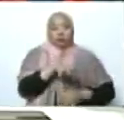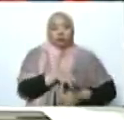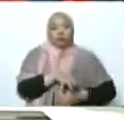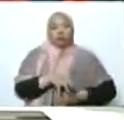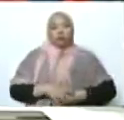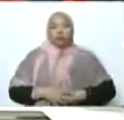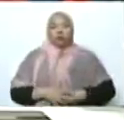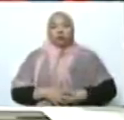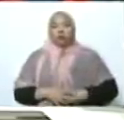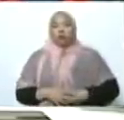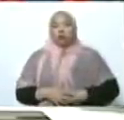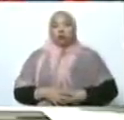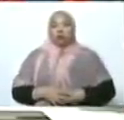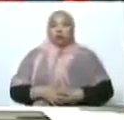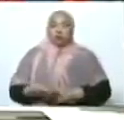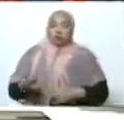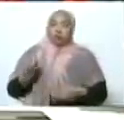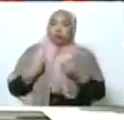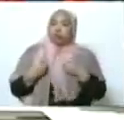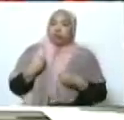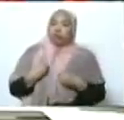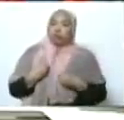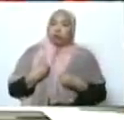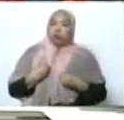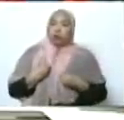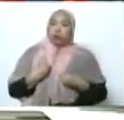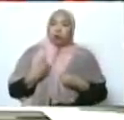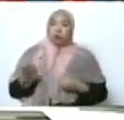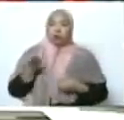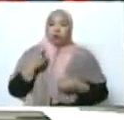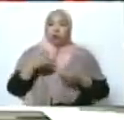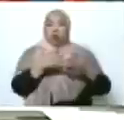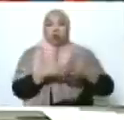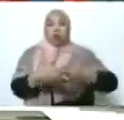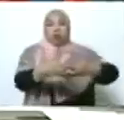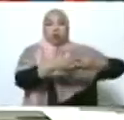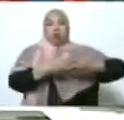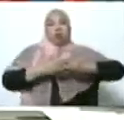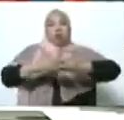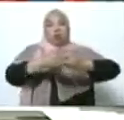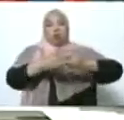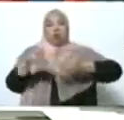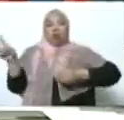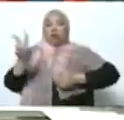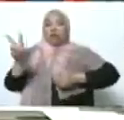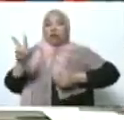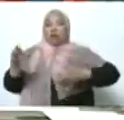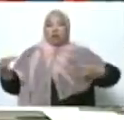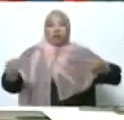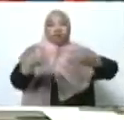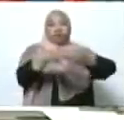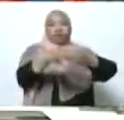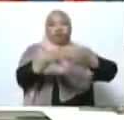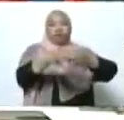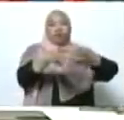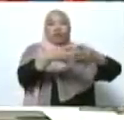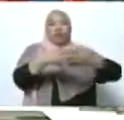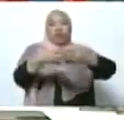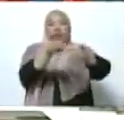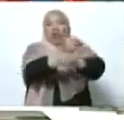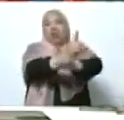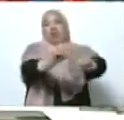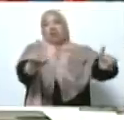del Comando Sur, eso es una obsesión de los Estados Unidos con Venezuela. La democracia que ellos entienden es